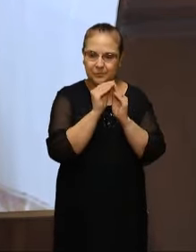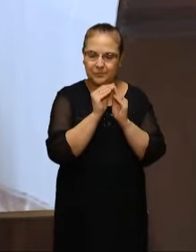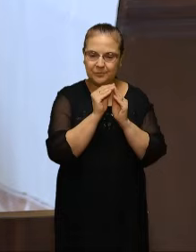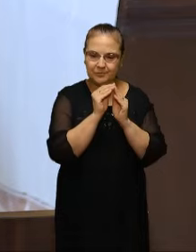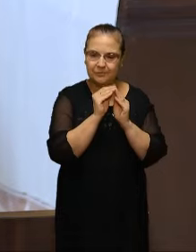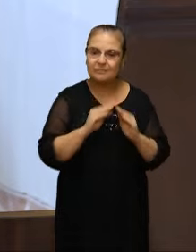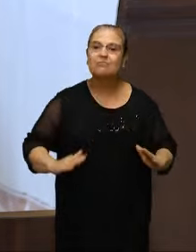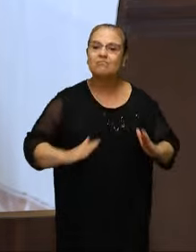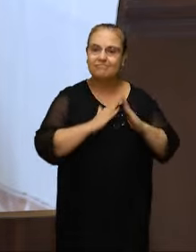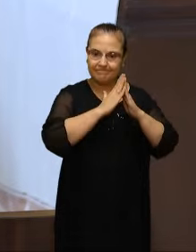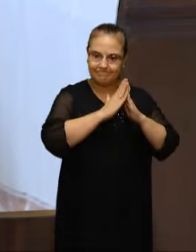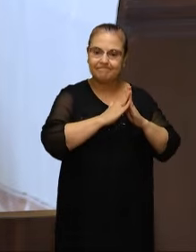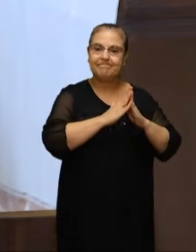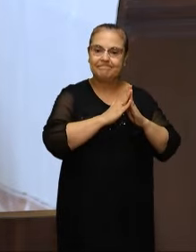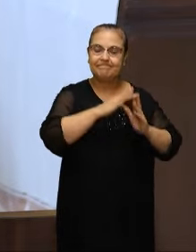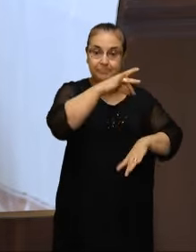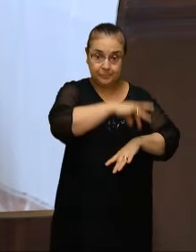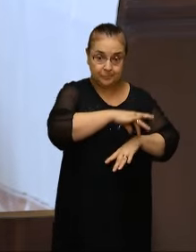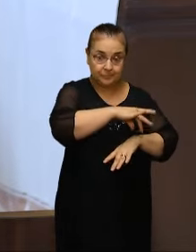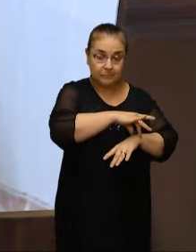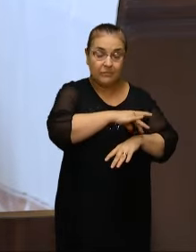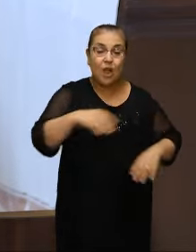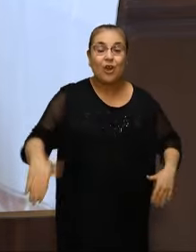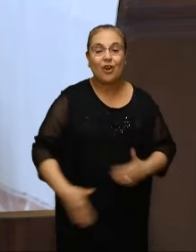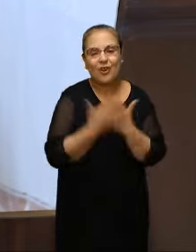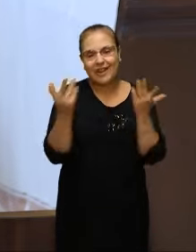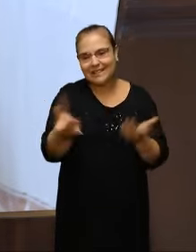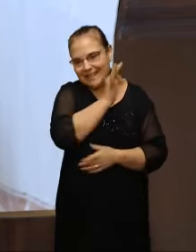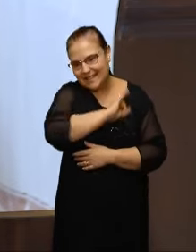Evangelio según San Lucas